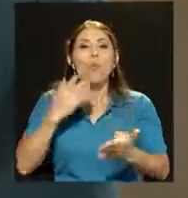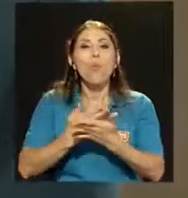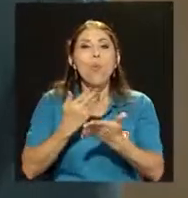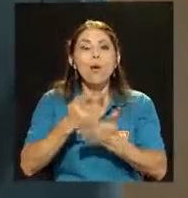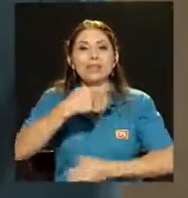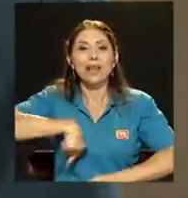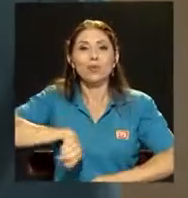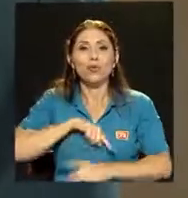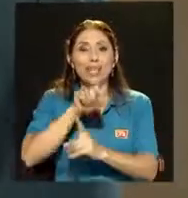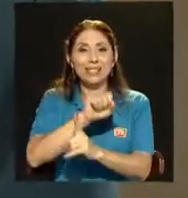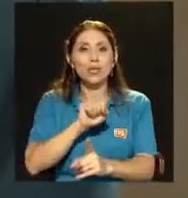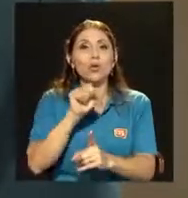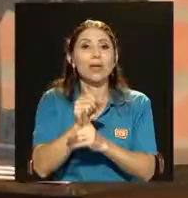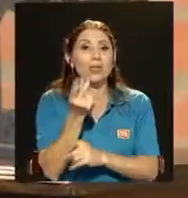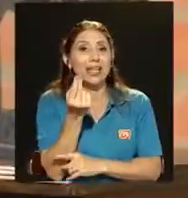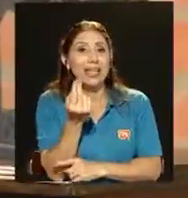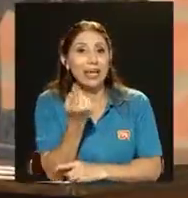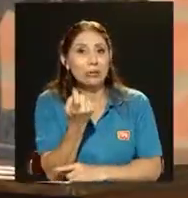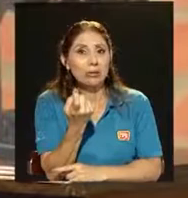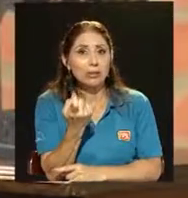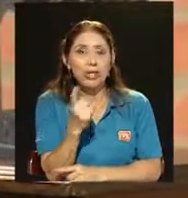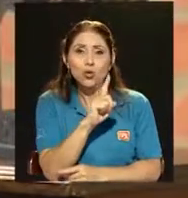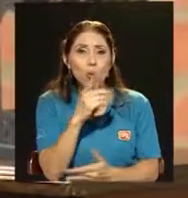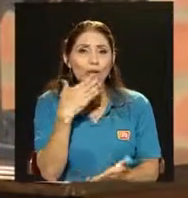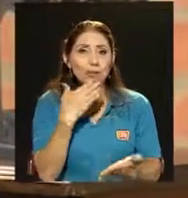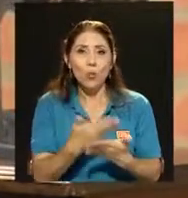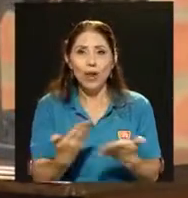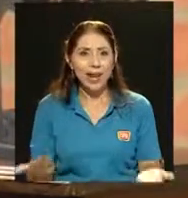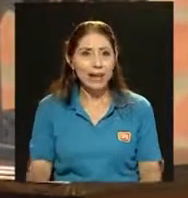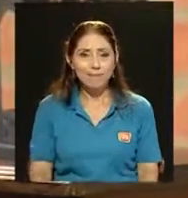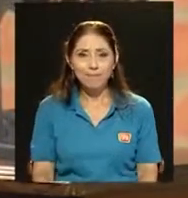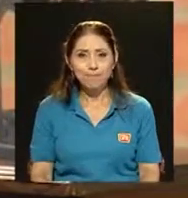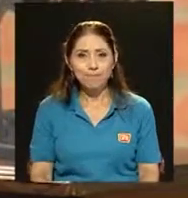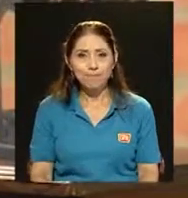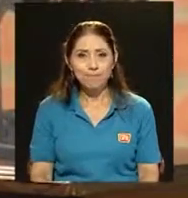pues no es buena. Y el escándalo